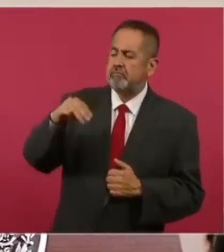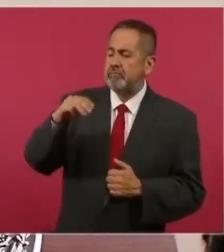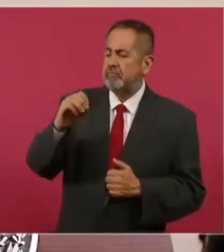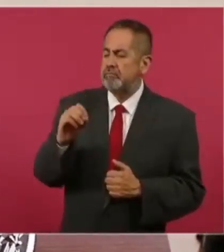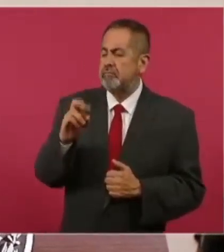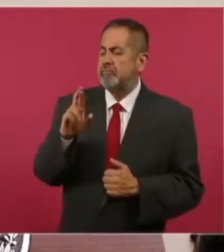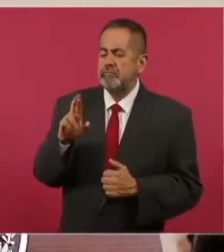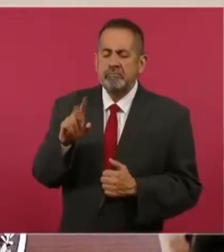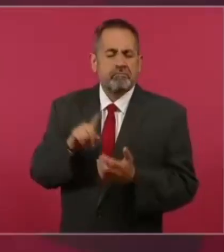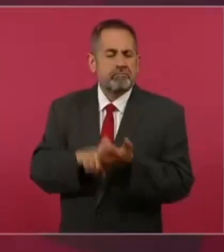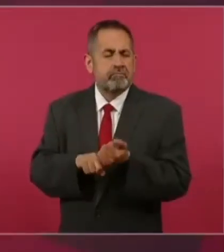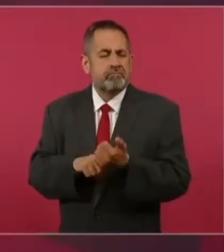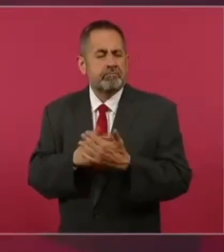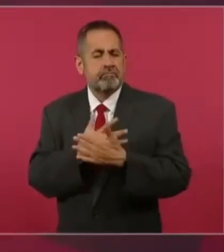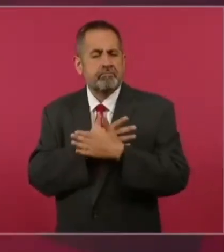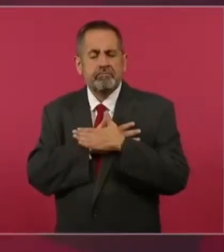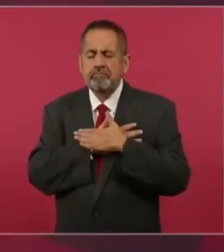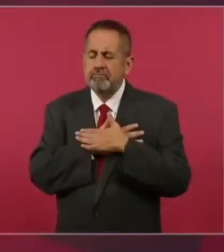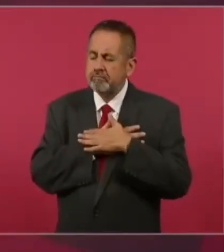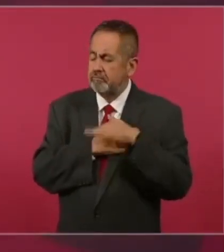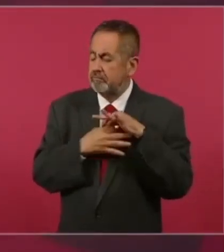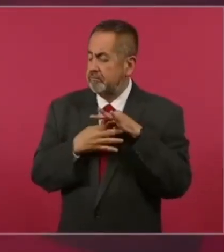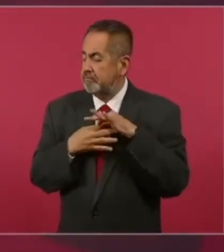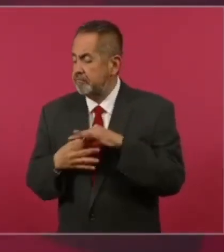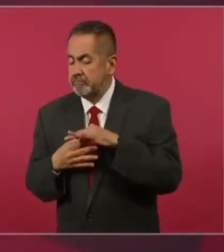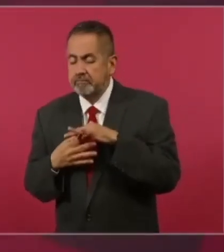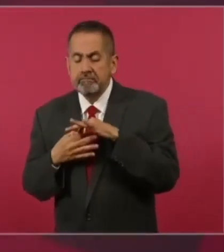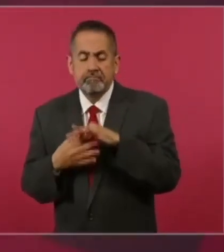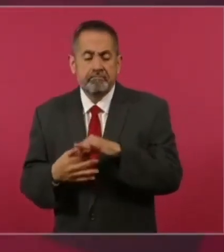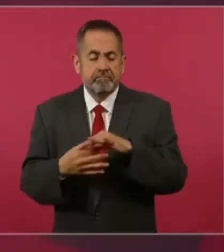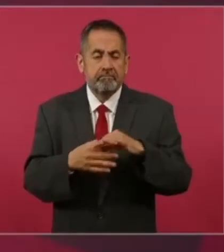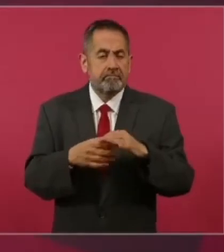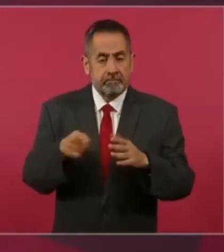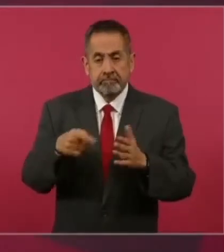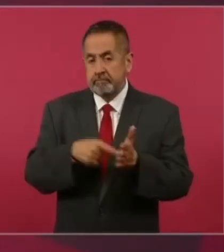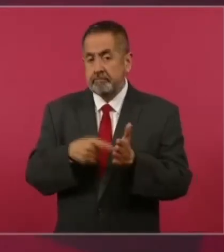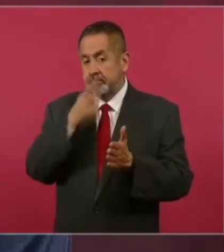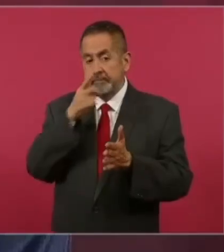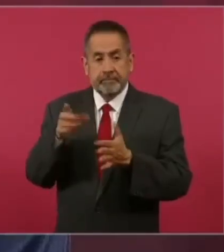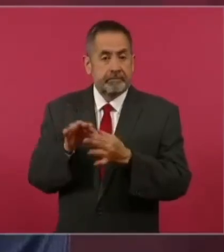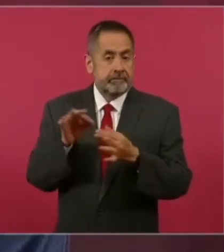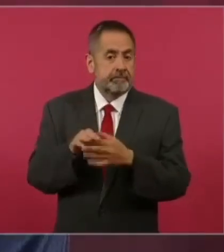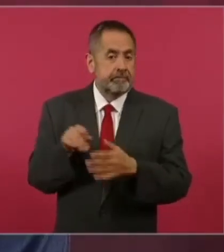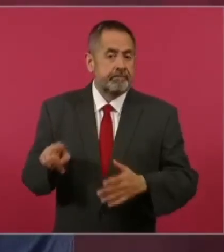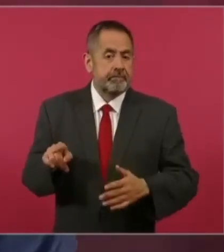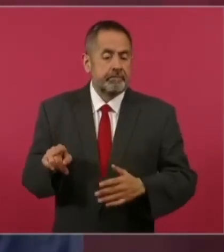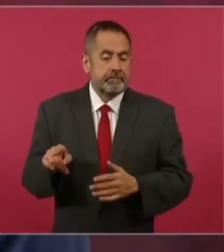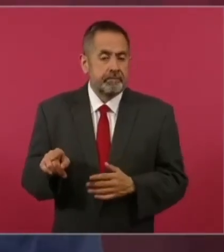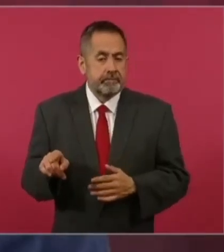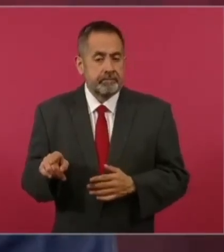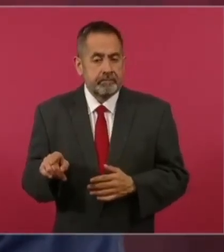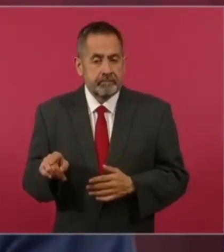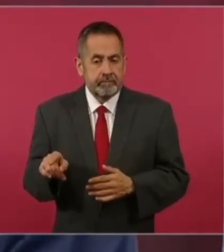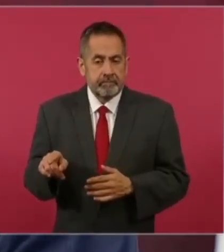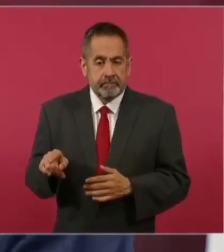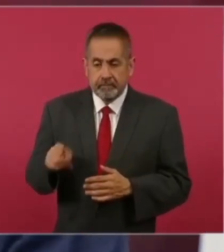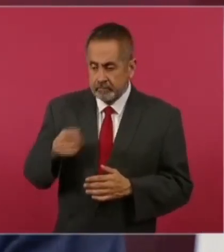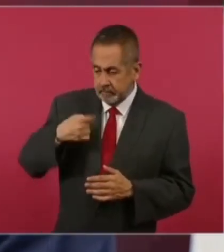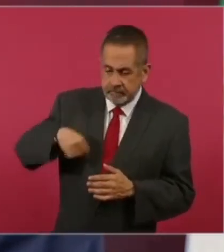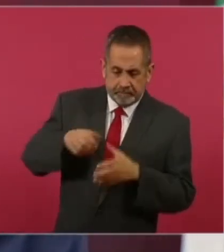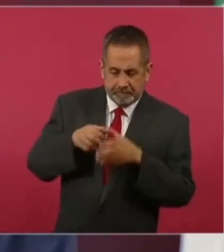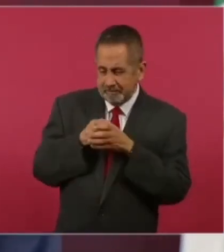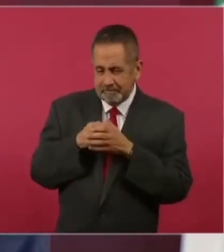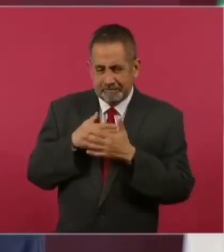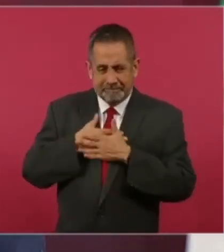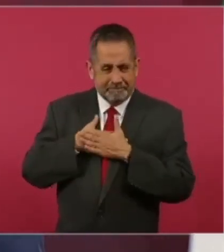en lo más cercano, decía, en el círculo más